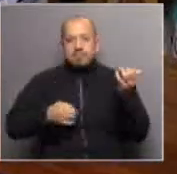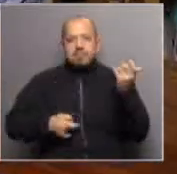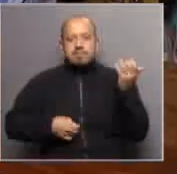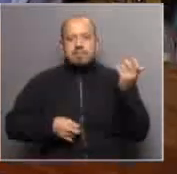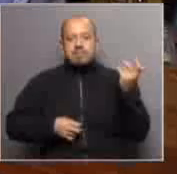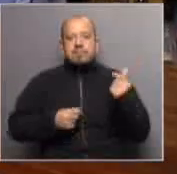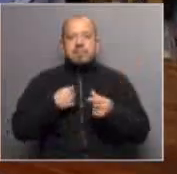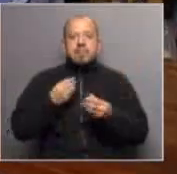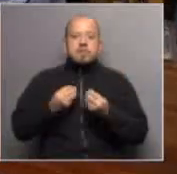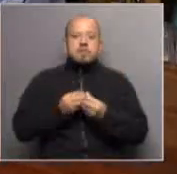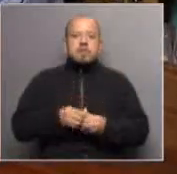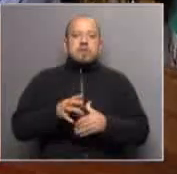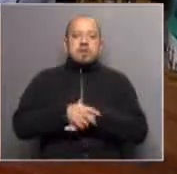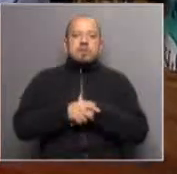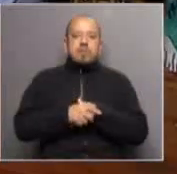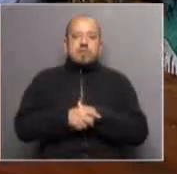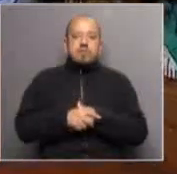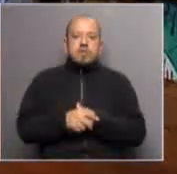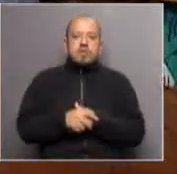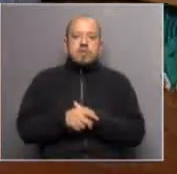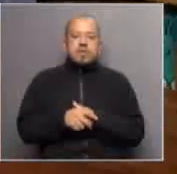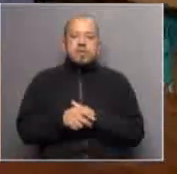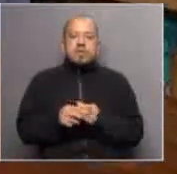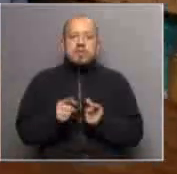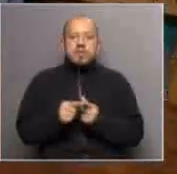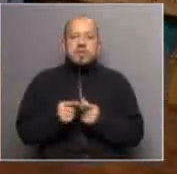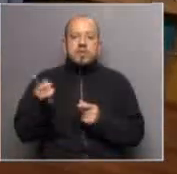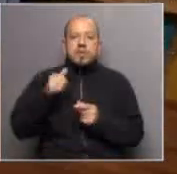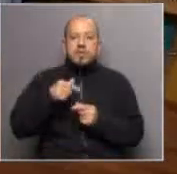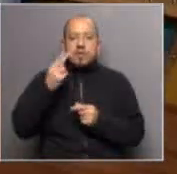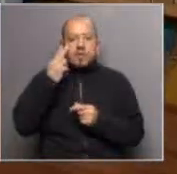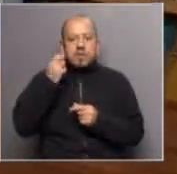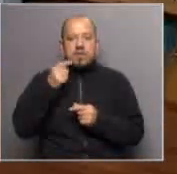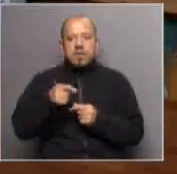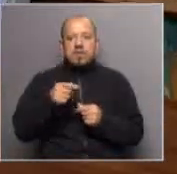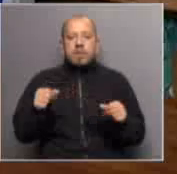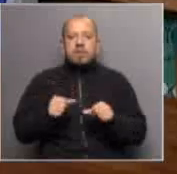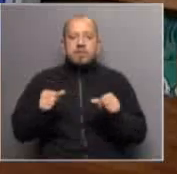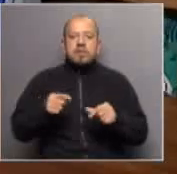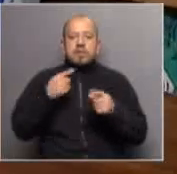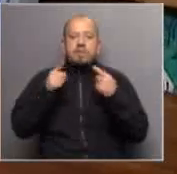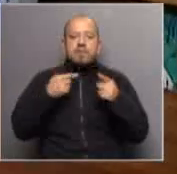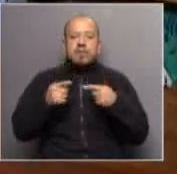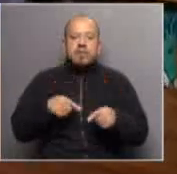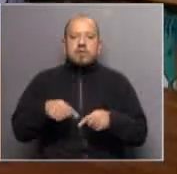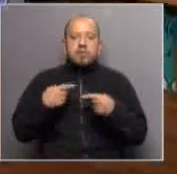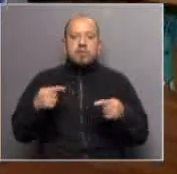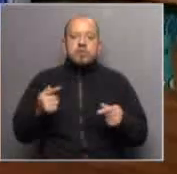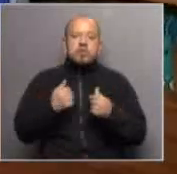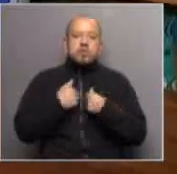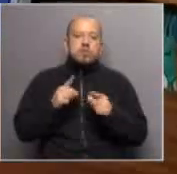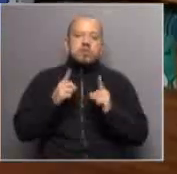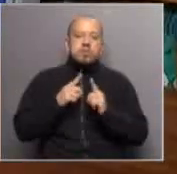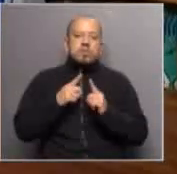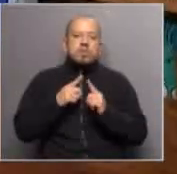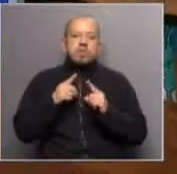artistas, muchos amigos y amigas que han utilizado el bar como una plataforma para hacer distintas cosas. Y bueno, nosotros estamos esperando que